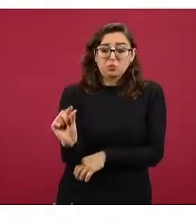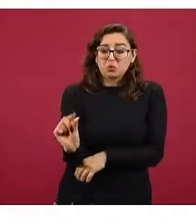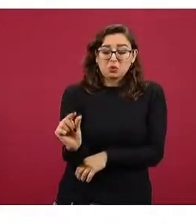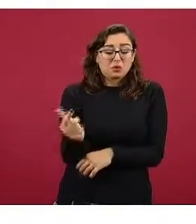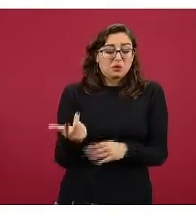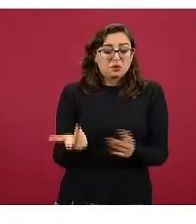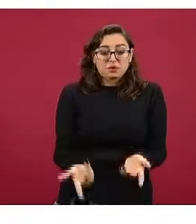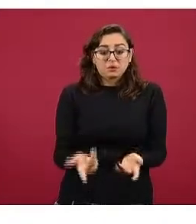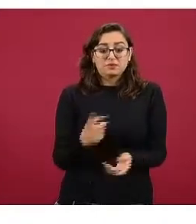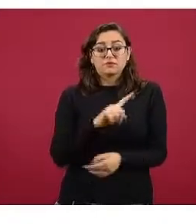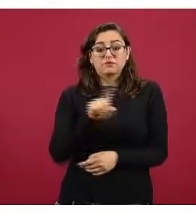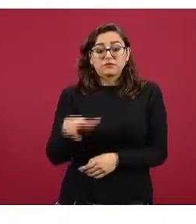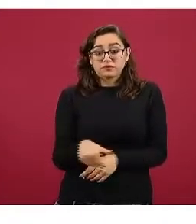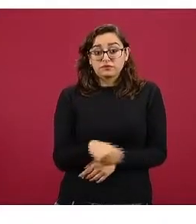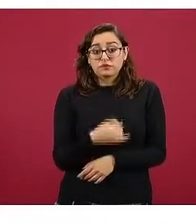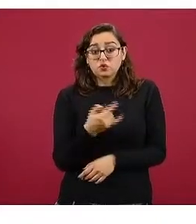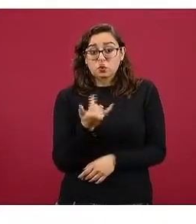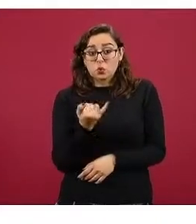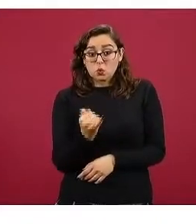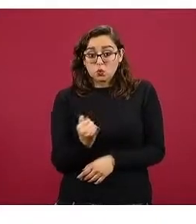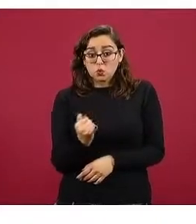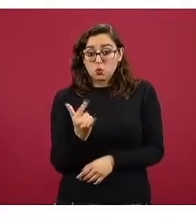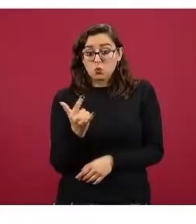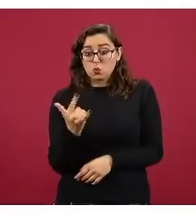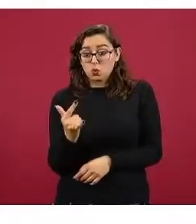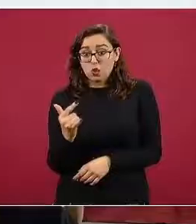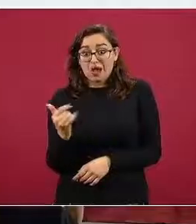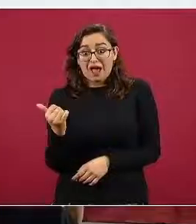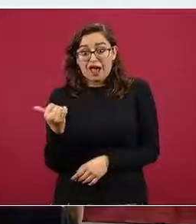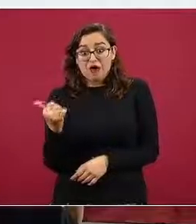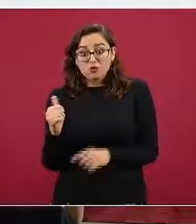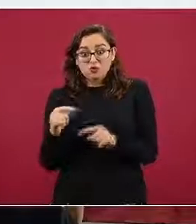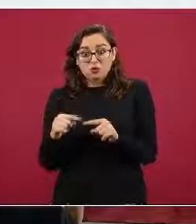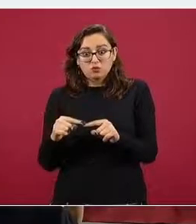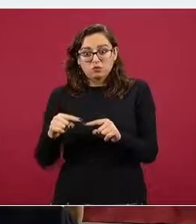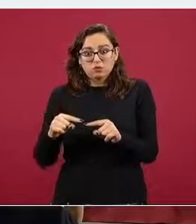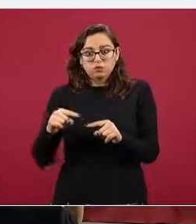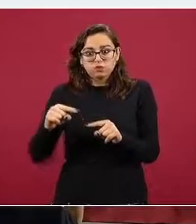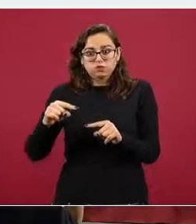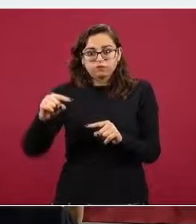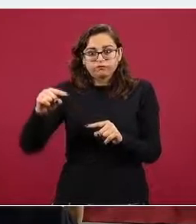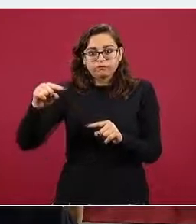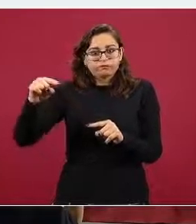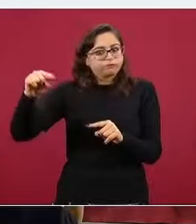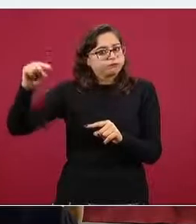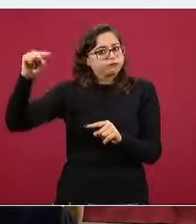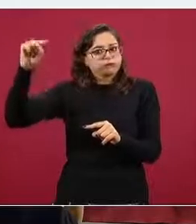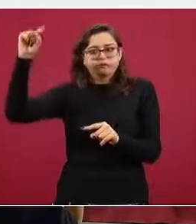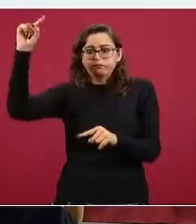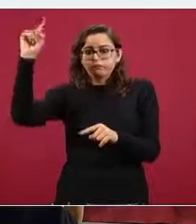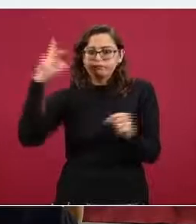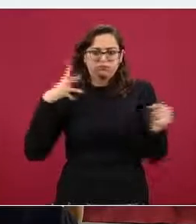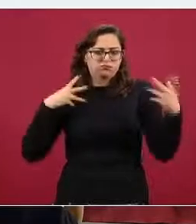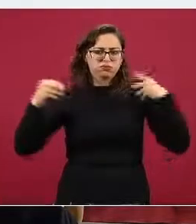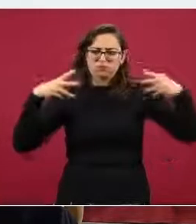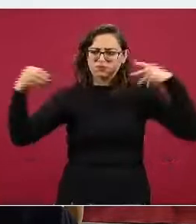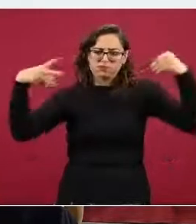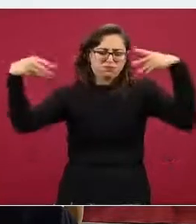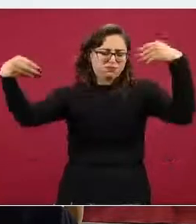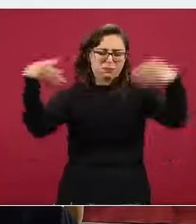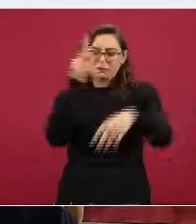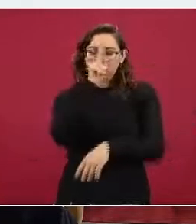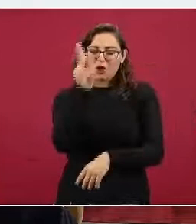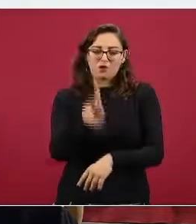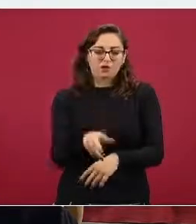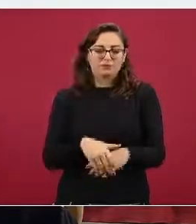más de actividad. Y al final del verano, julio-agosto, empezó a despuntar con esta actividad epidémica muy